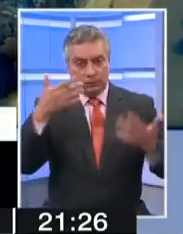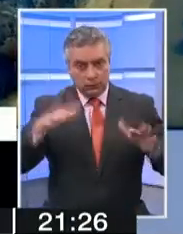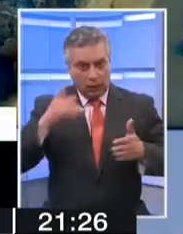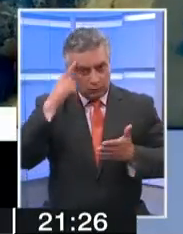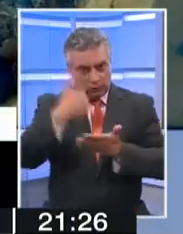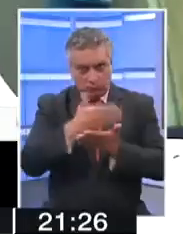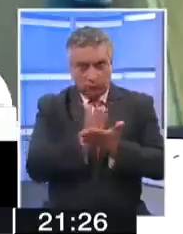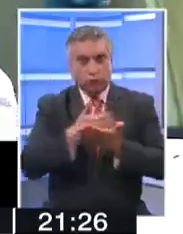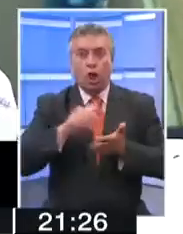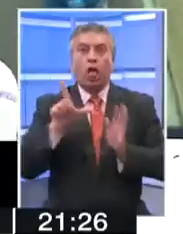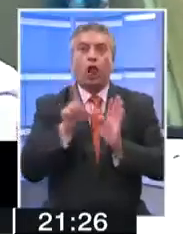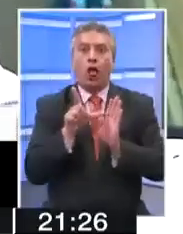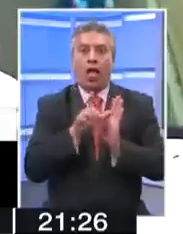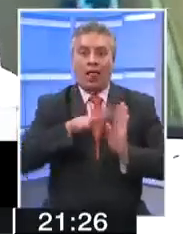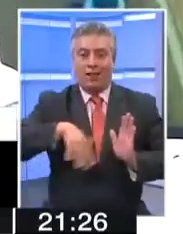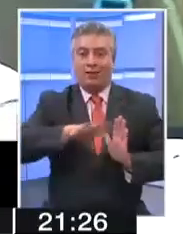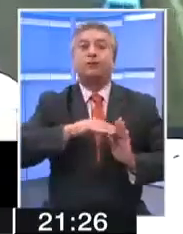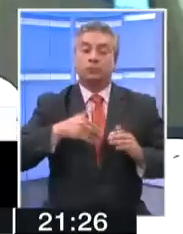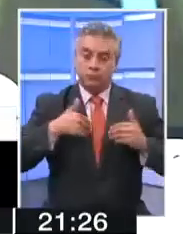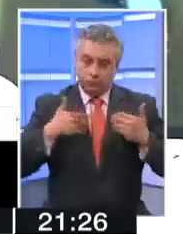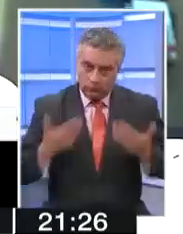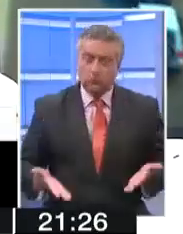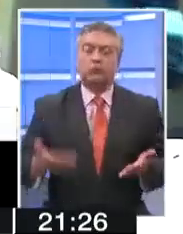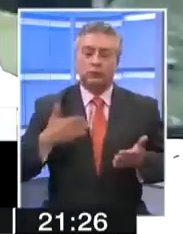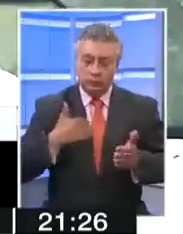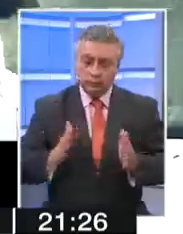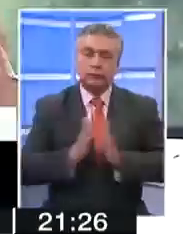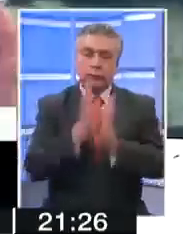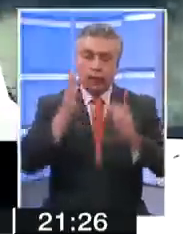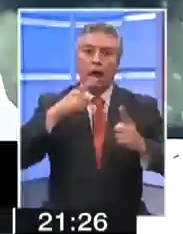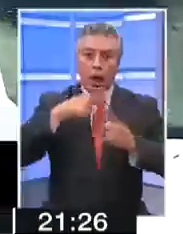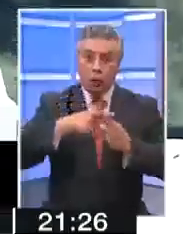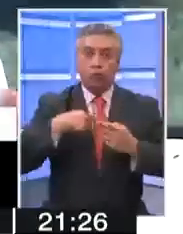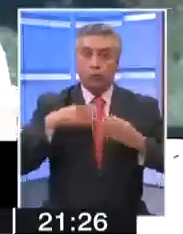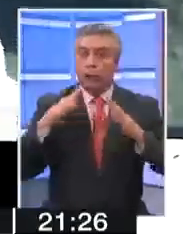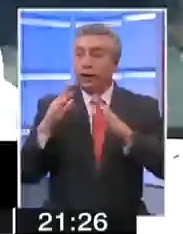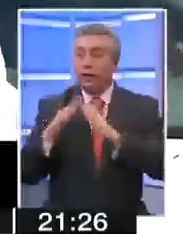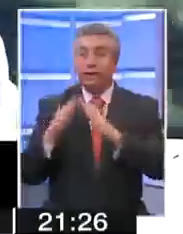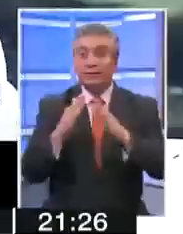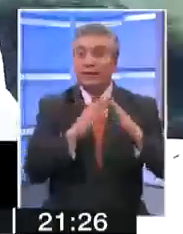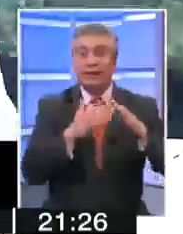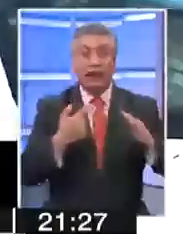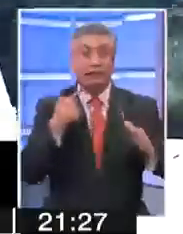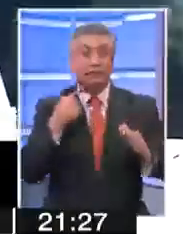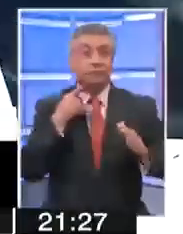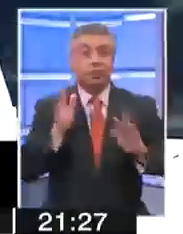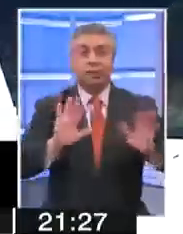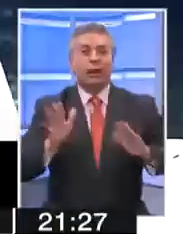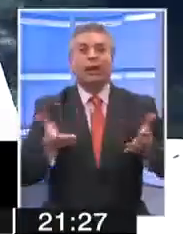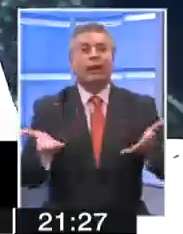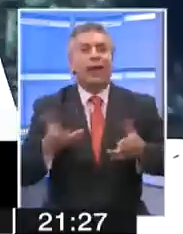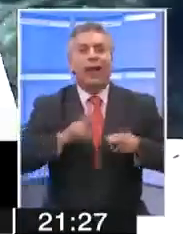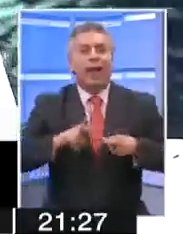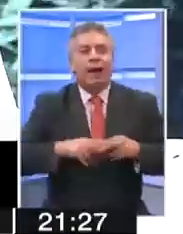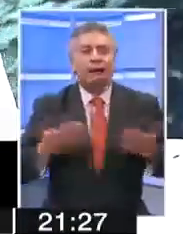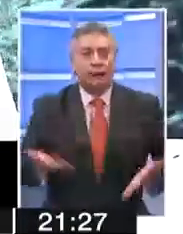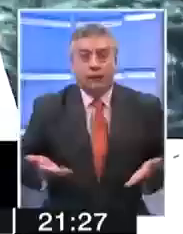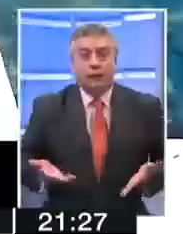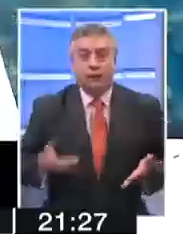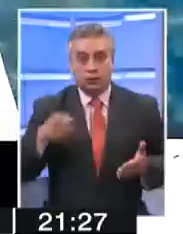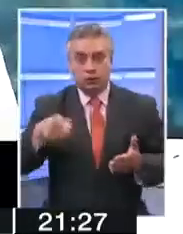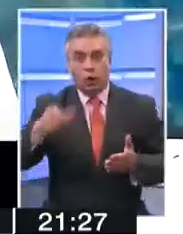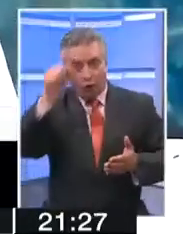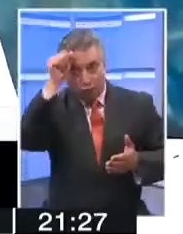local solamente entonces? Obvio, y por eso que nosotros en Santa Cruz no hemos tenido tanto daño de vivienda. Okay, si las viviendas, Santa Cruz, ¿qué es lo que está haciendo hoy día? Está conteniendo con los